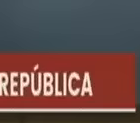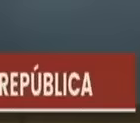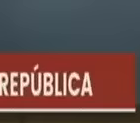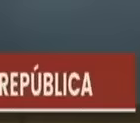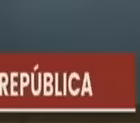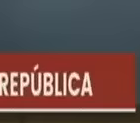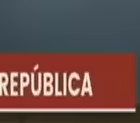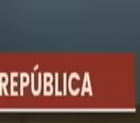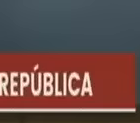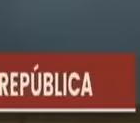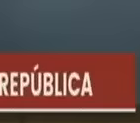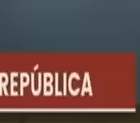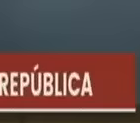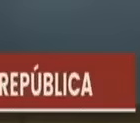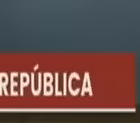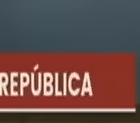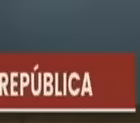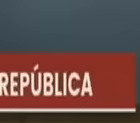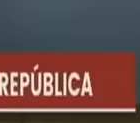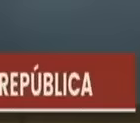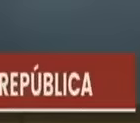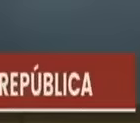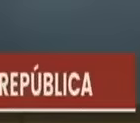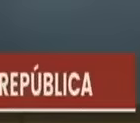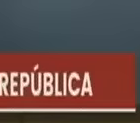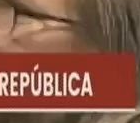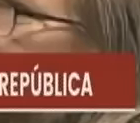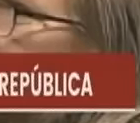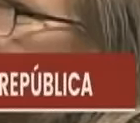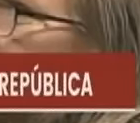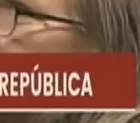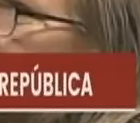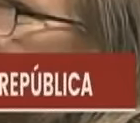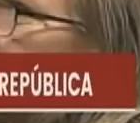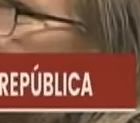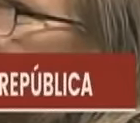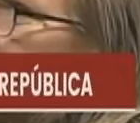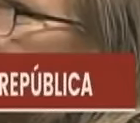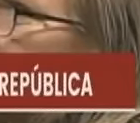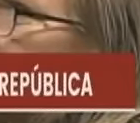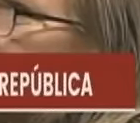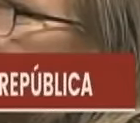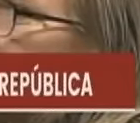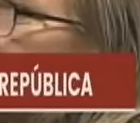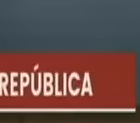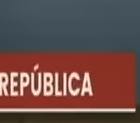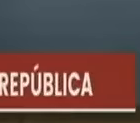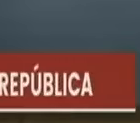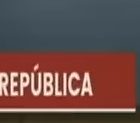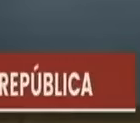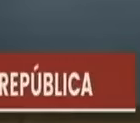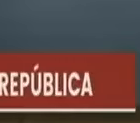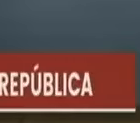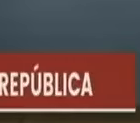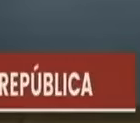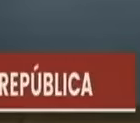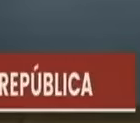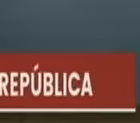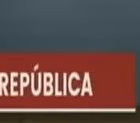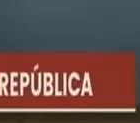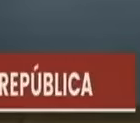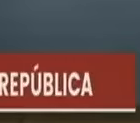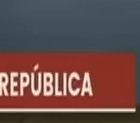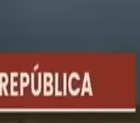financiamiento desde el exterior para sostener la campaña de un sector de la extrema